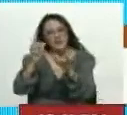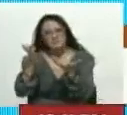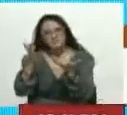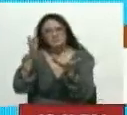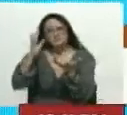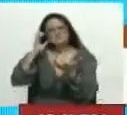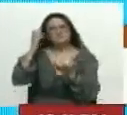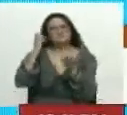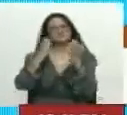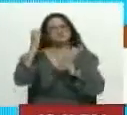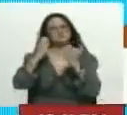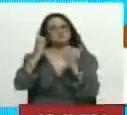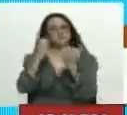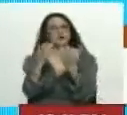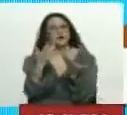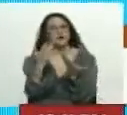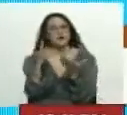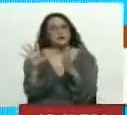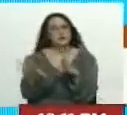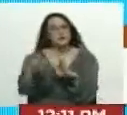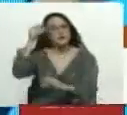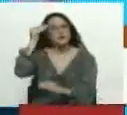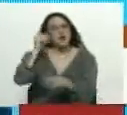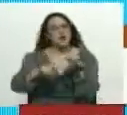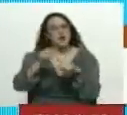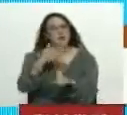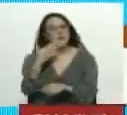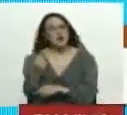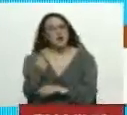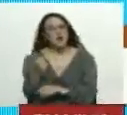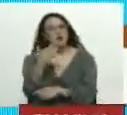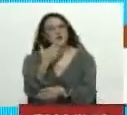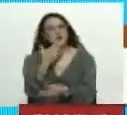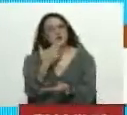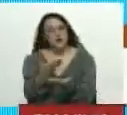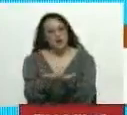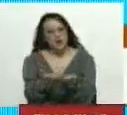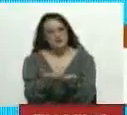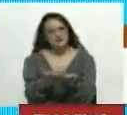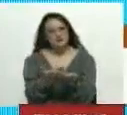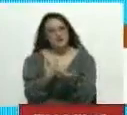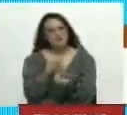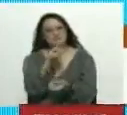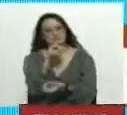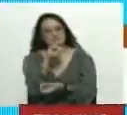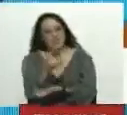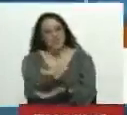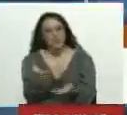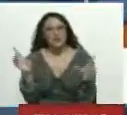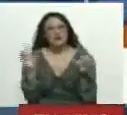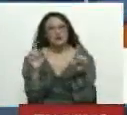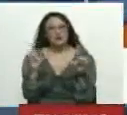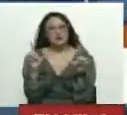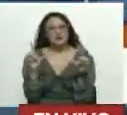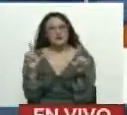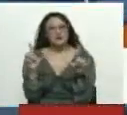y se lleven lo mejor de ella Muchas gracias por estos minutos de intervención